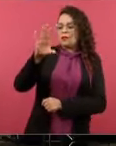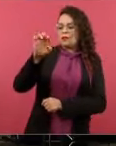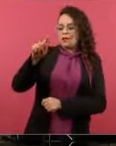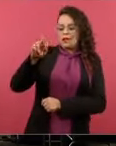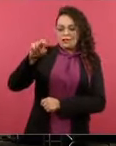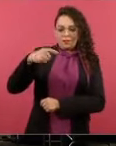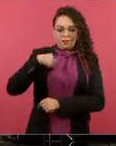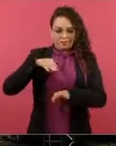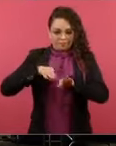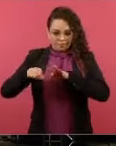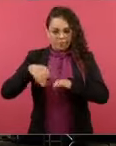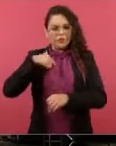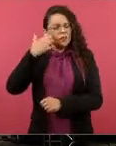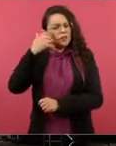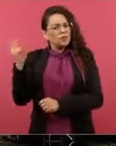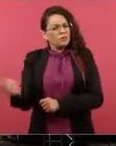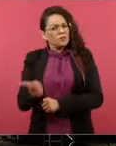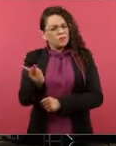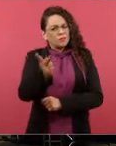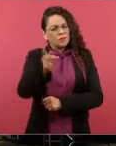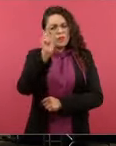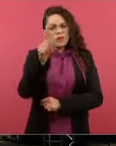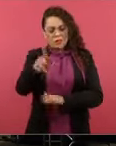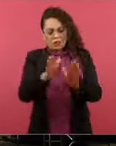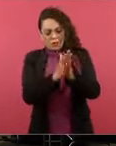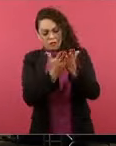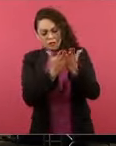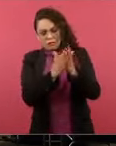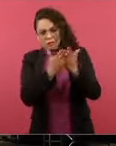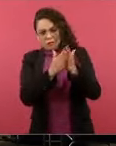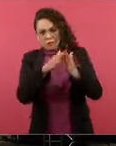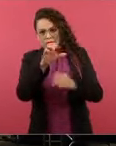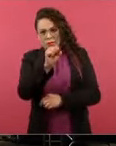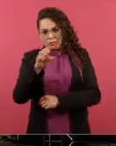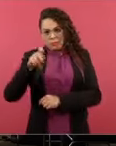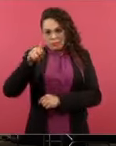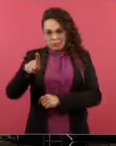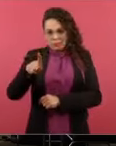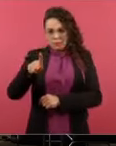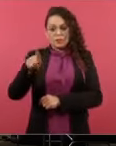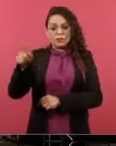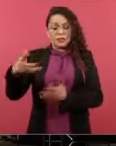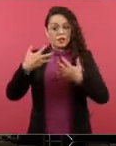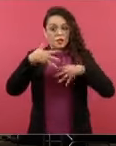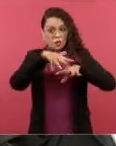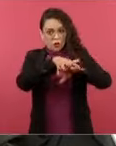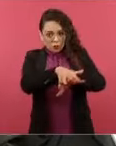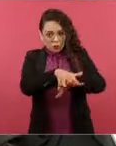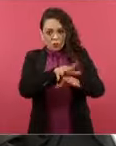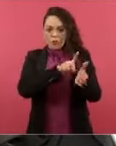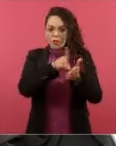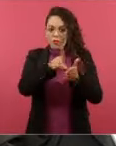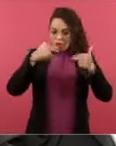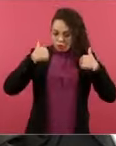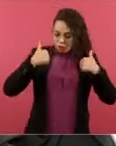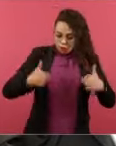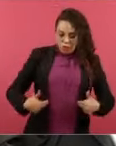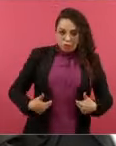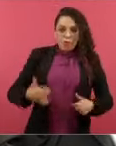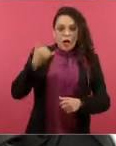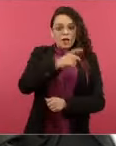hemos visto en la nueva familia de libros de texto la inclusión, también el acercamiento a los derechos humanos y sobre todo el conocimiento